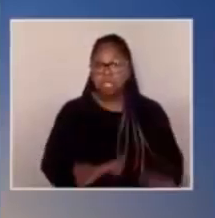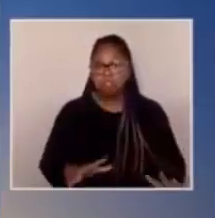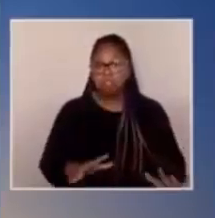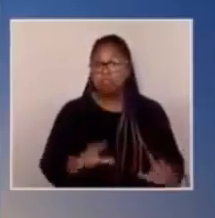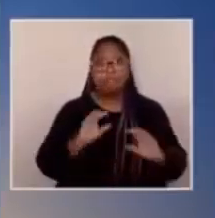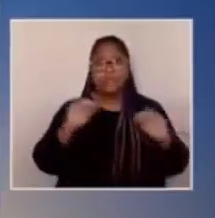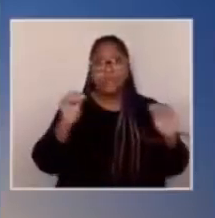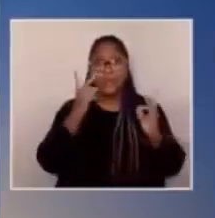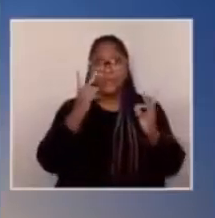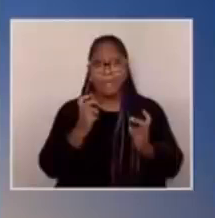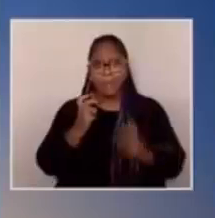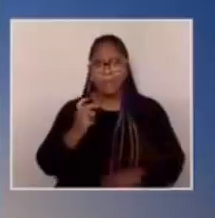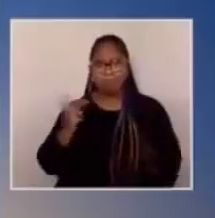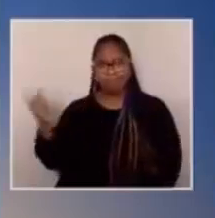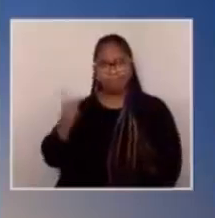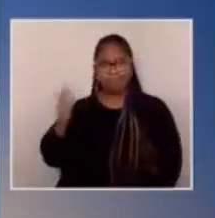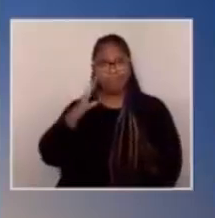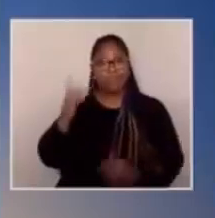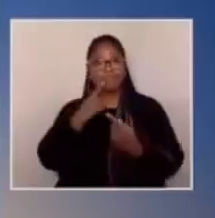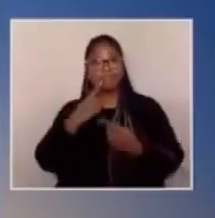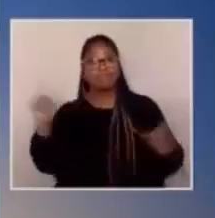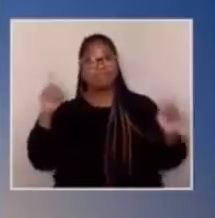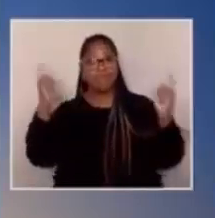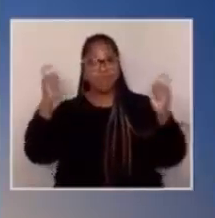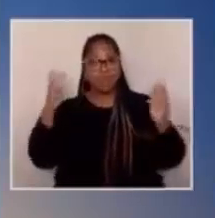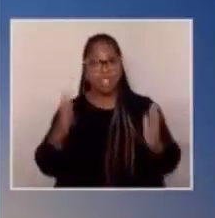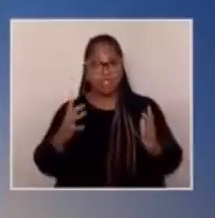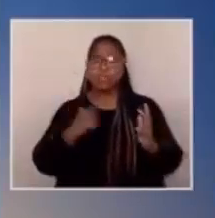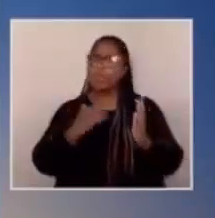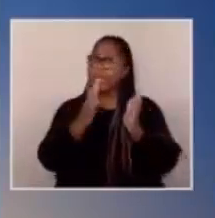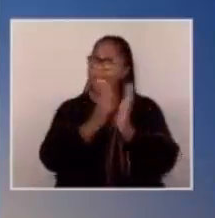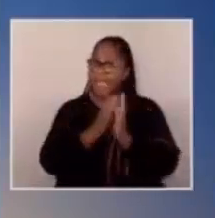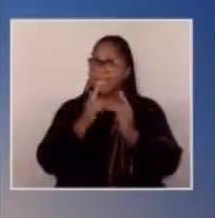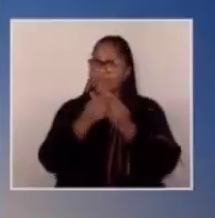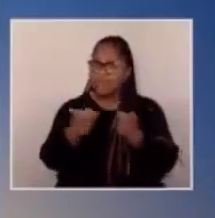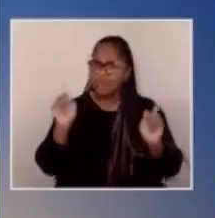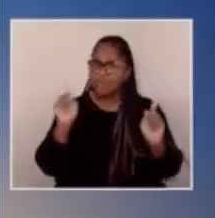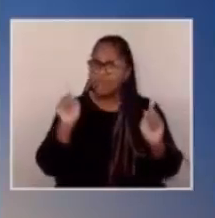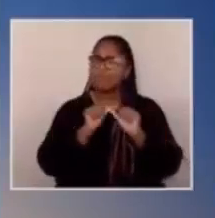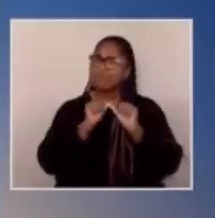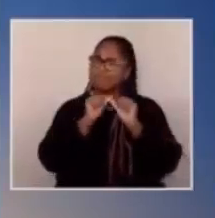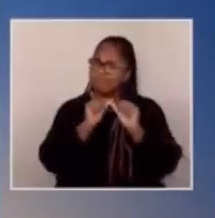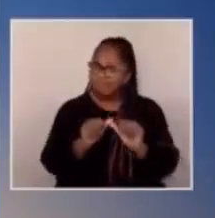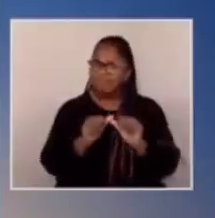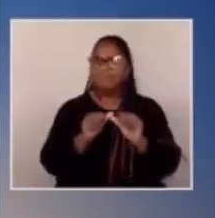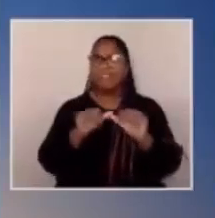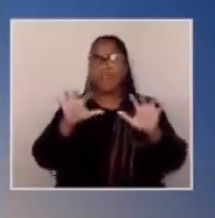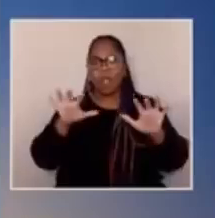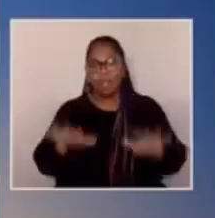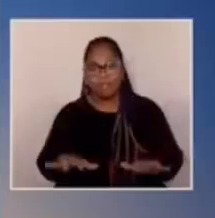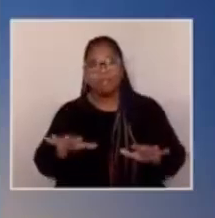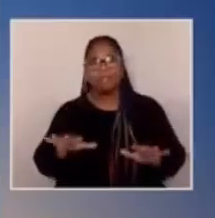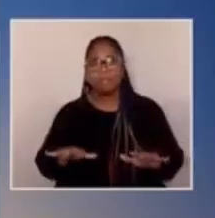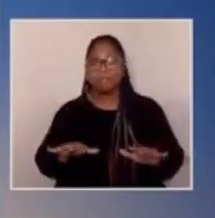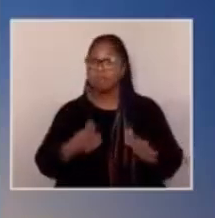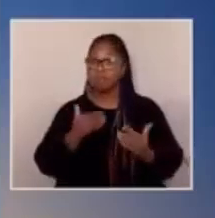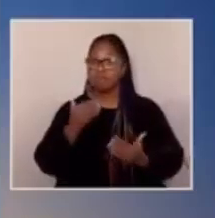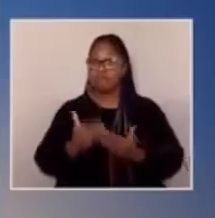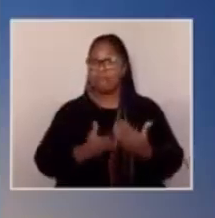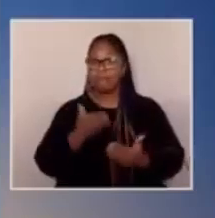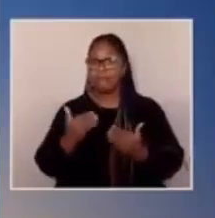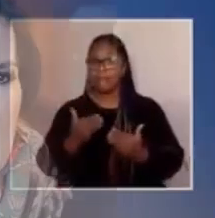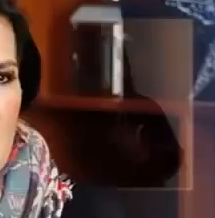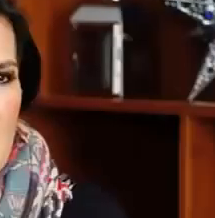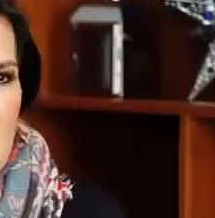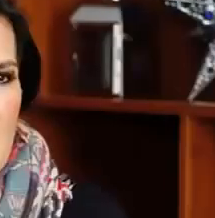no. Inclusive en la conferencia mañanera, el presidente Andrés Manuel López Obrador dijo que es natural que la oposición mexicana se adelante, al igual que lo